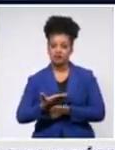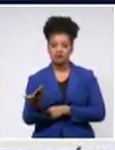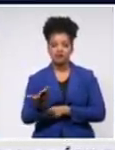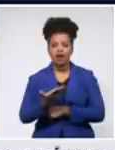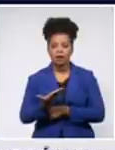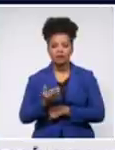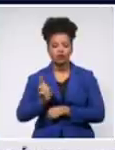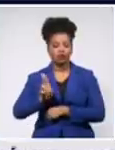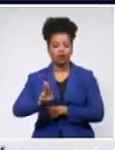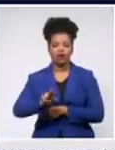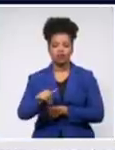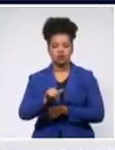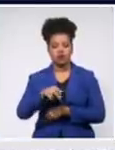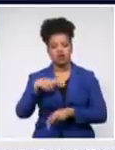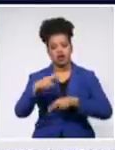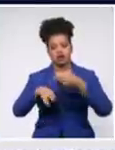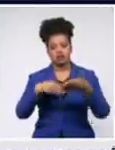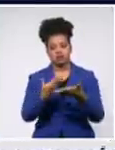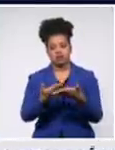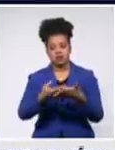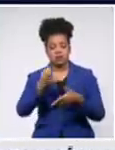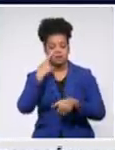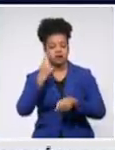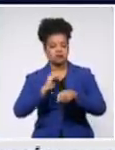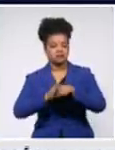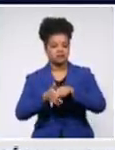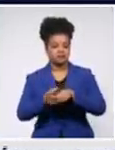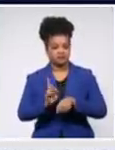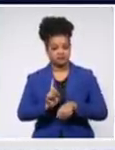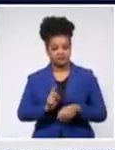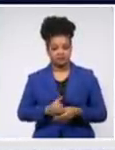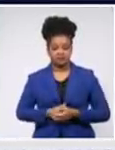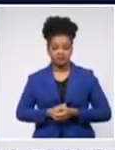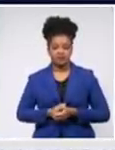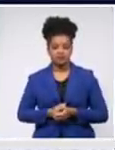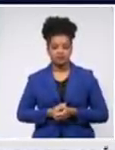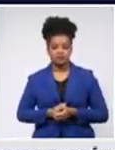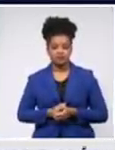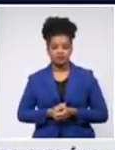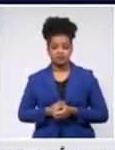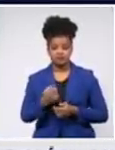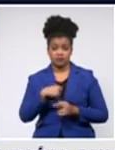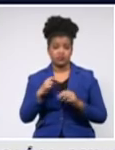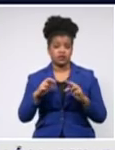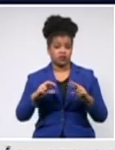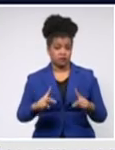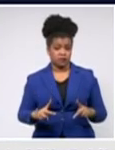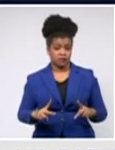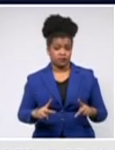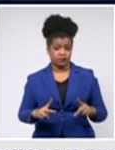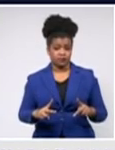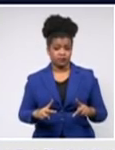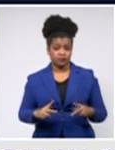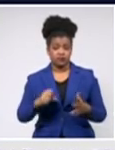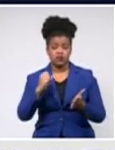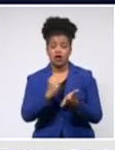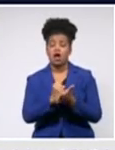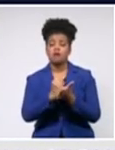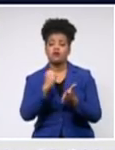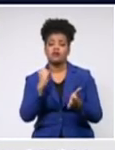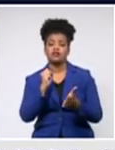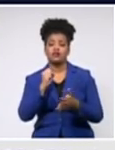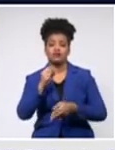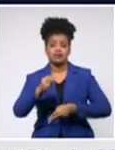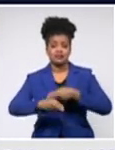agilidad para el diagnóstico de la enfermedad. Esto, reitero, la aprobación que se hizo con